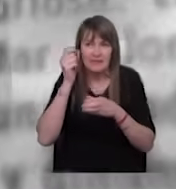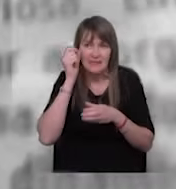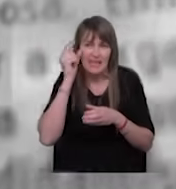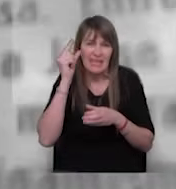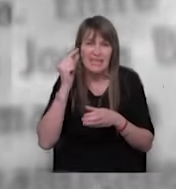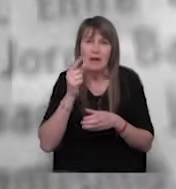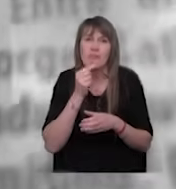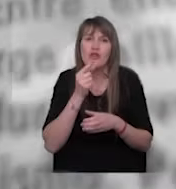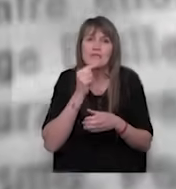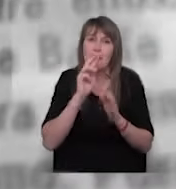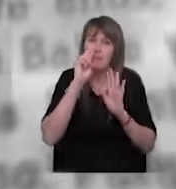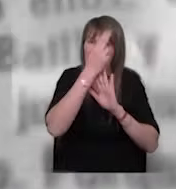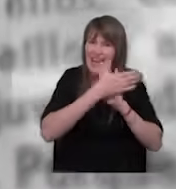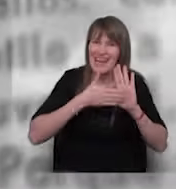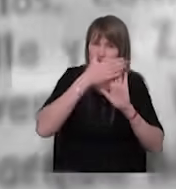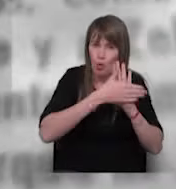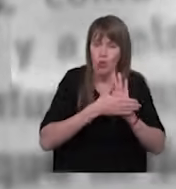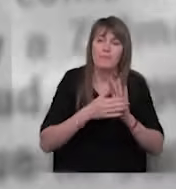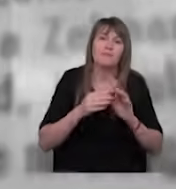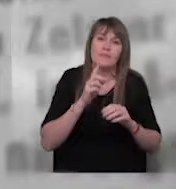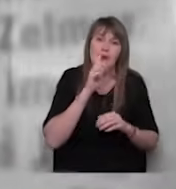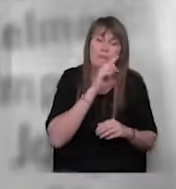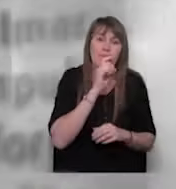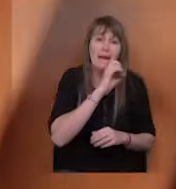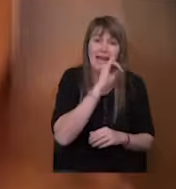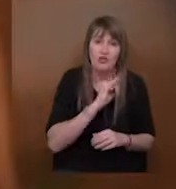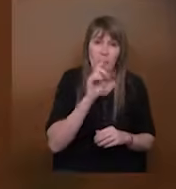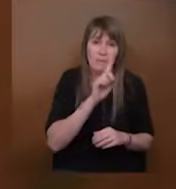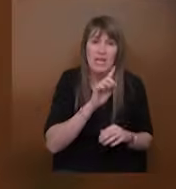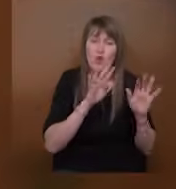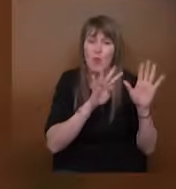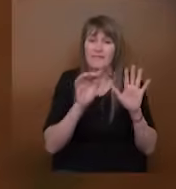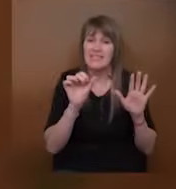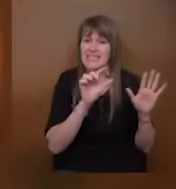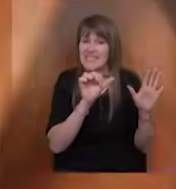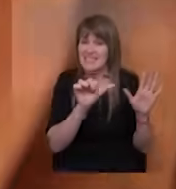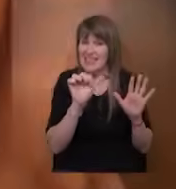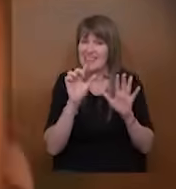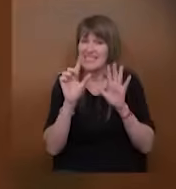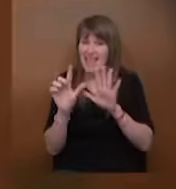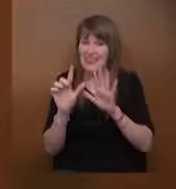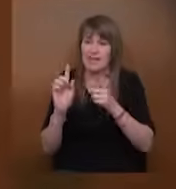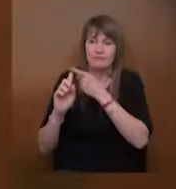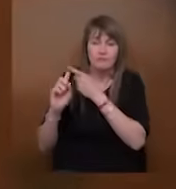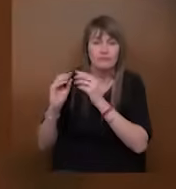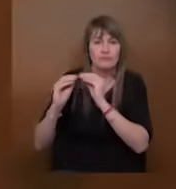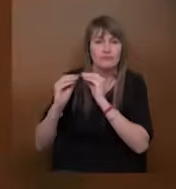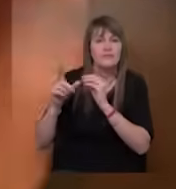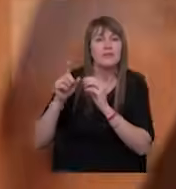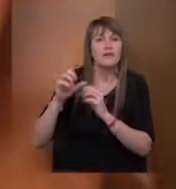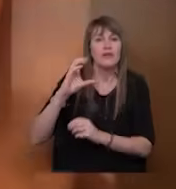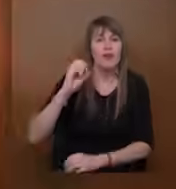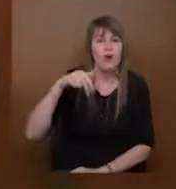tendría a nivel nacional. En marzo-abril de 1967, el coronel Acuña nos puso en comunicación con William